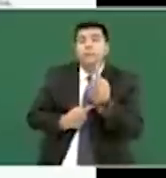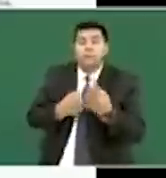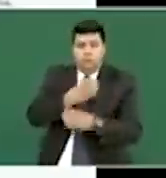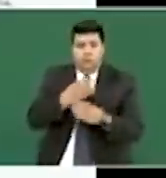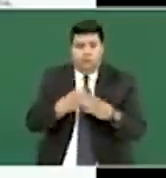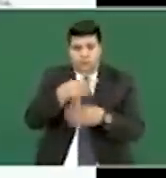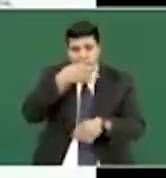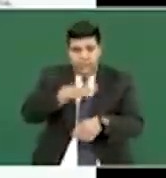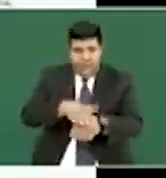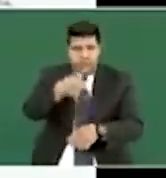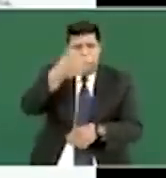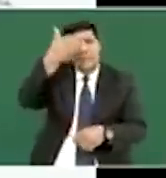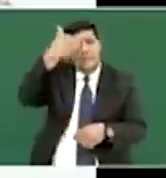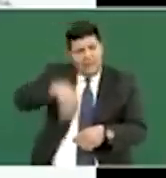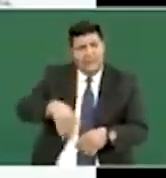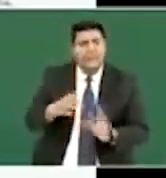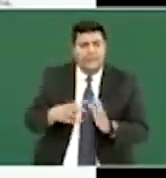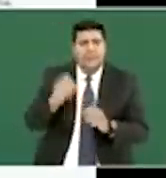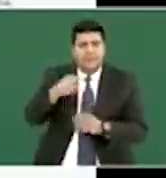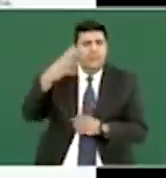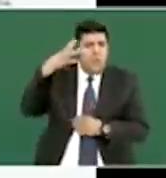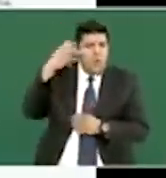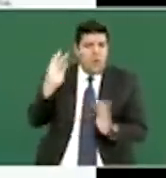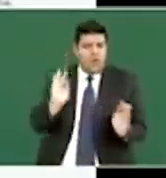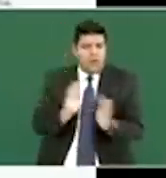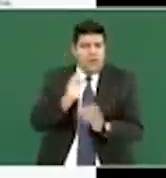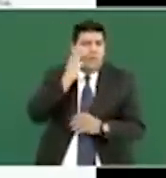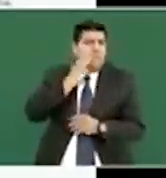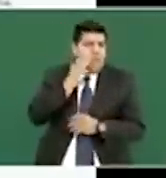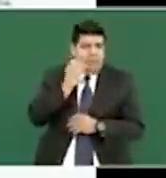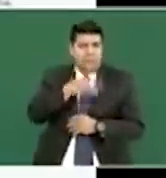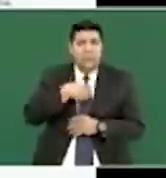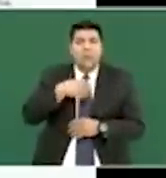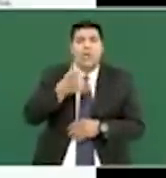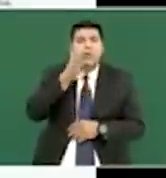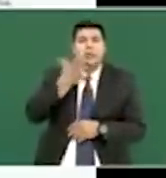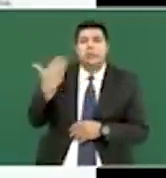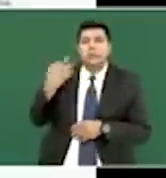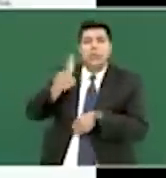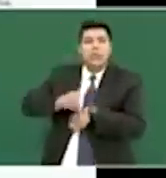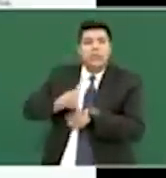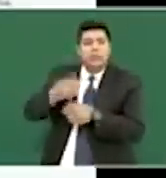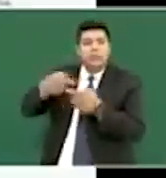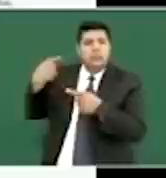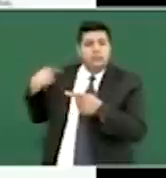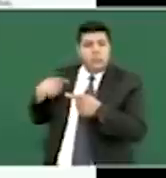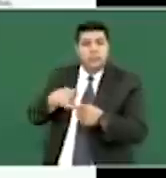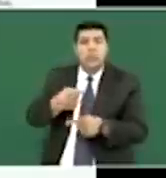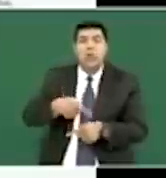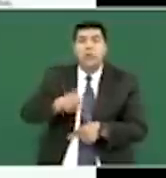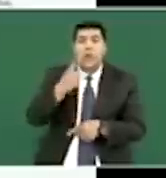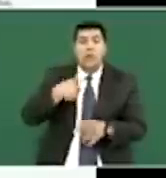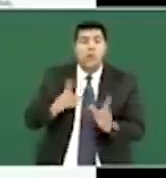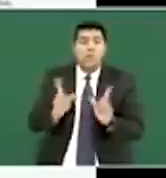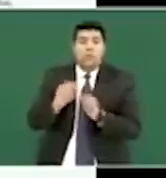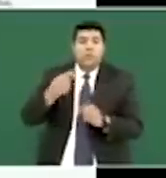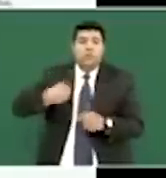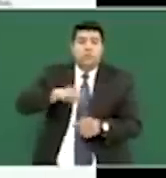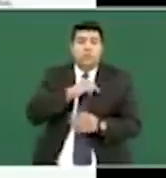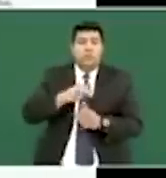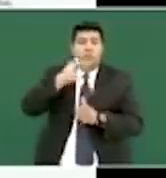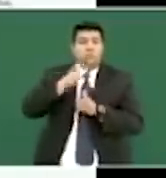creo que ya ustedes lo sabían, porque se dio a la información hace algunos días, y nada más la conclusión que se llegó es